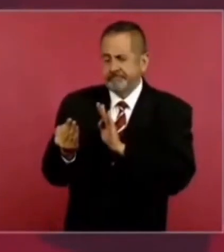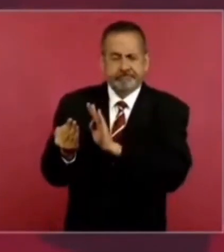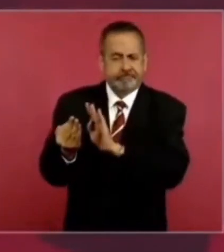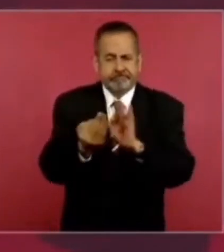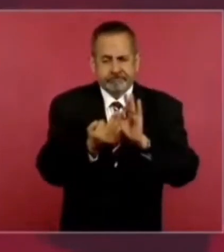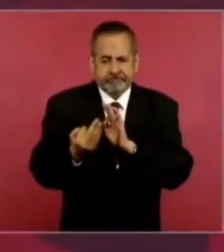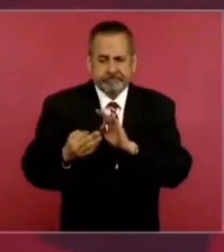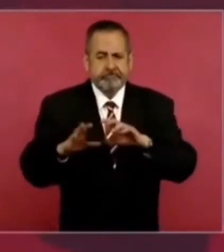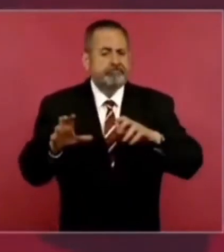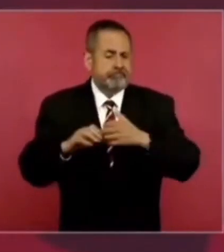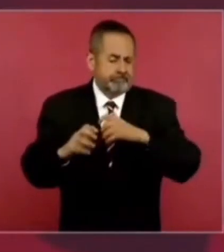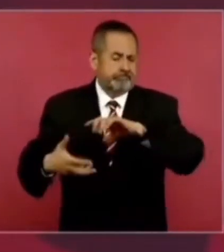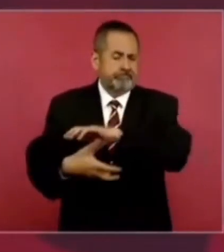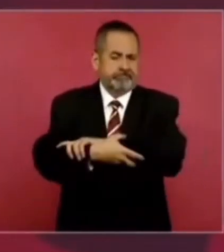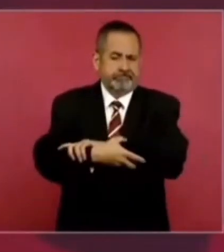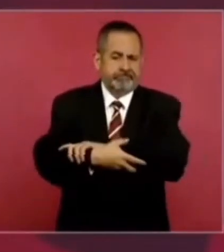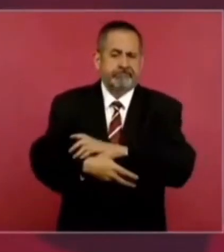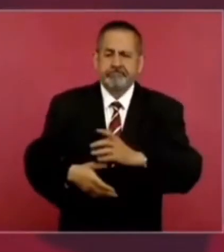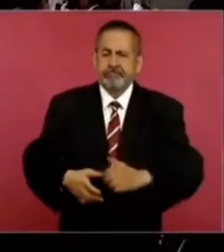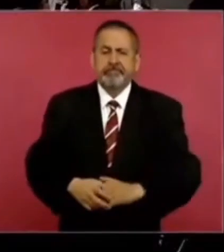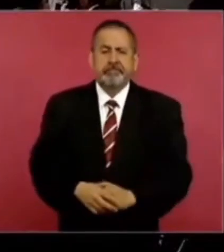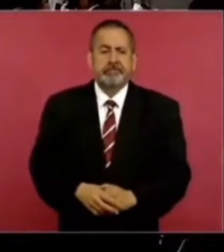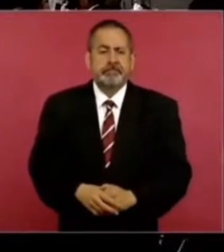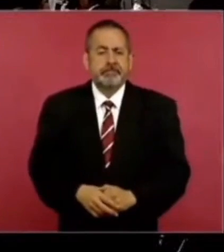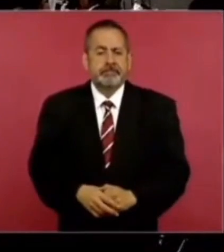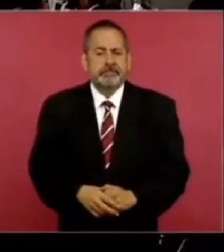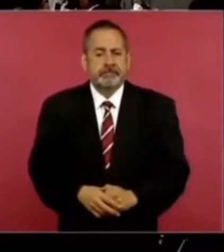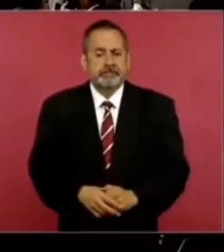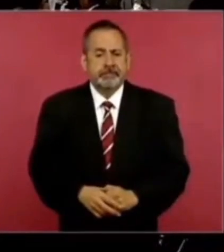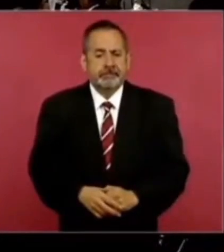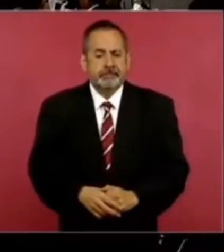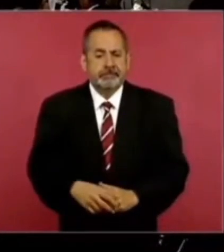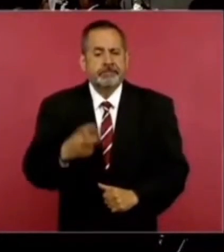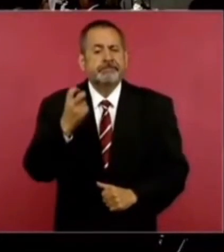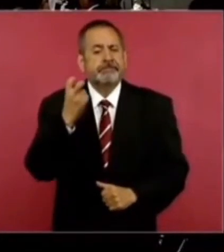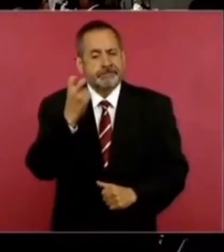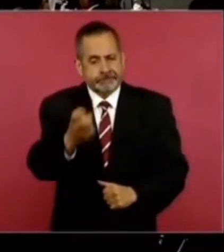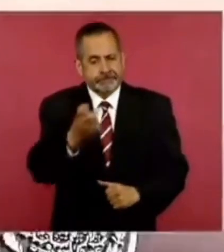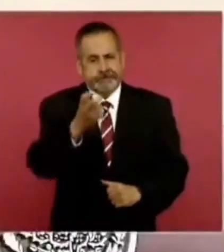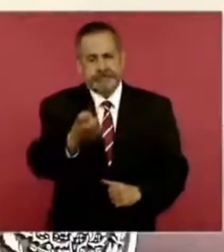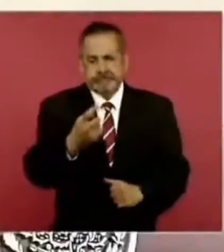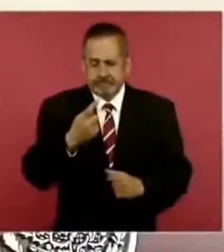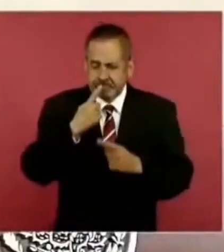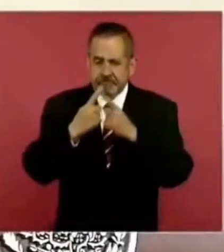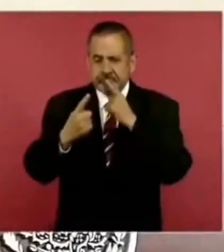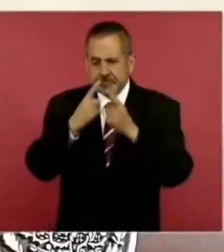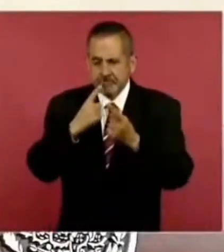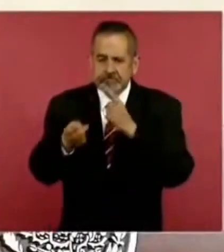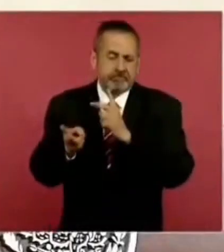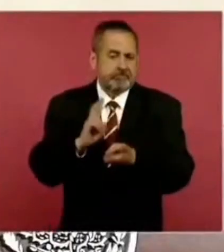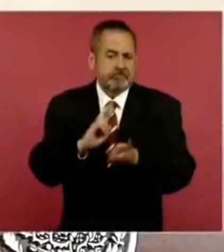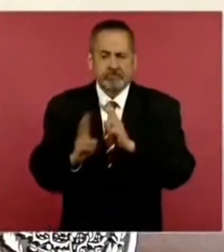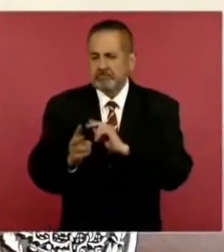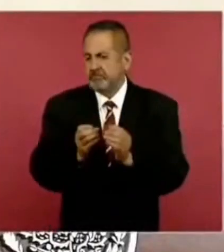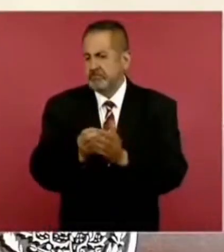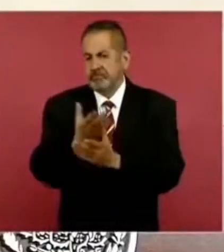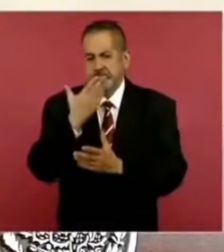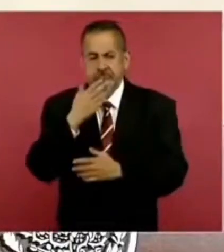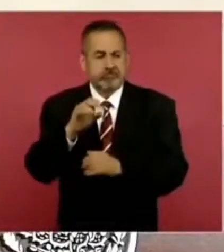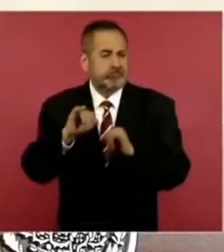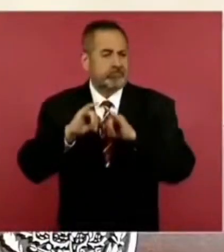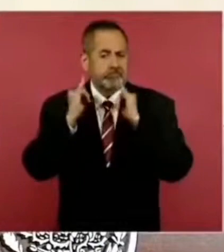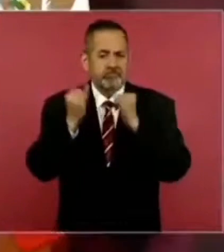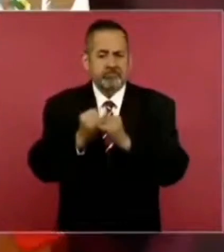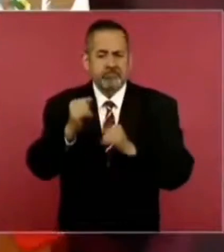nuestra América. Entonces, eso es lo que tratamos. Fue muy buena la